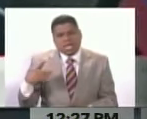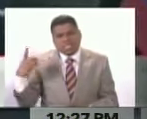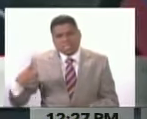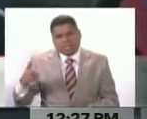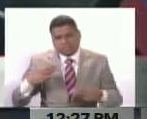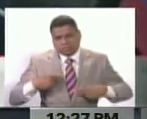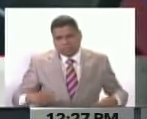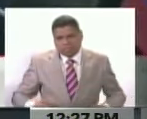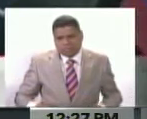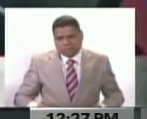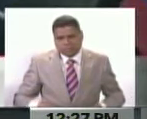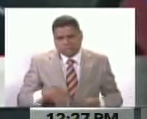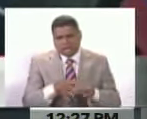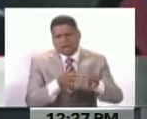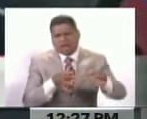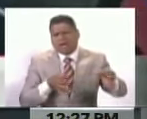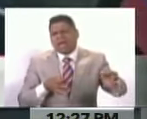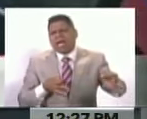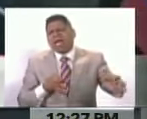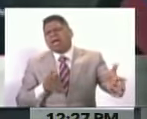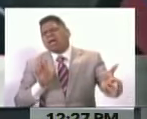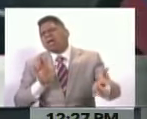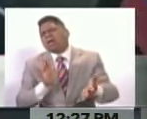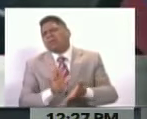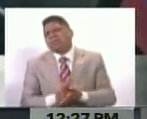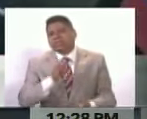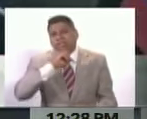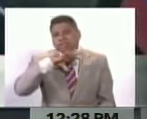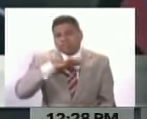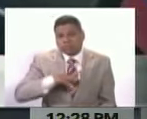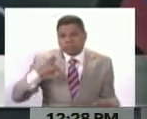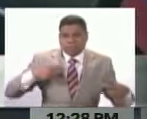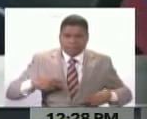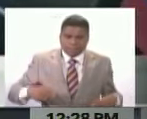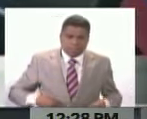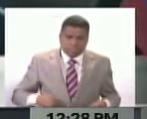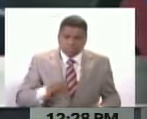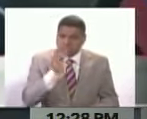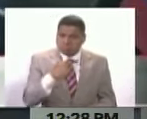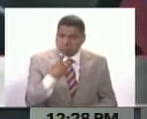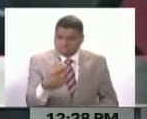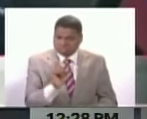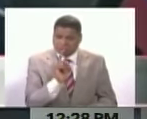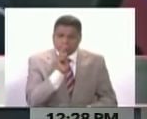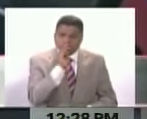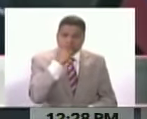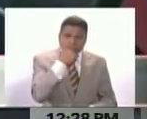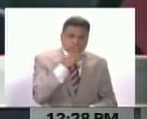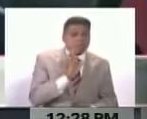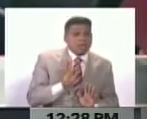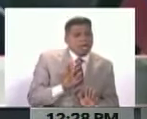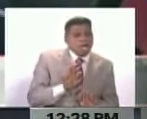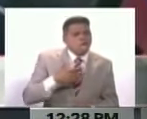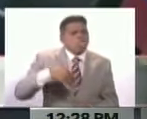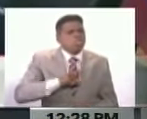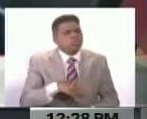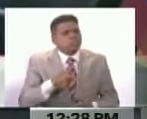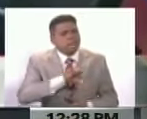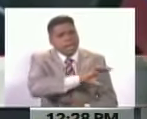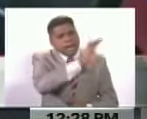humanidad, Estados han violado derechos humanos. Tiene que haber instancias donde los Estados tengan que rendir cuentas por